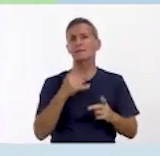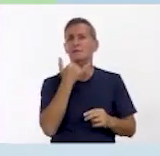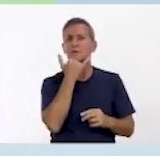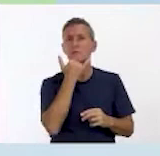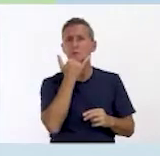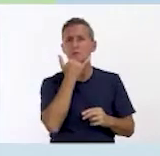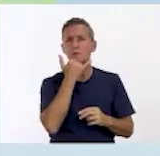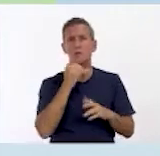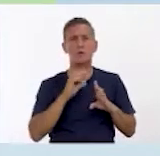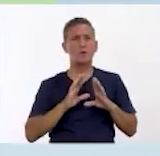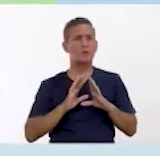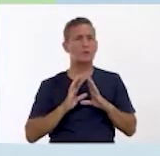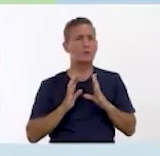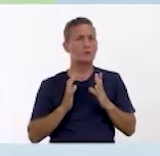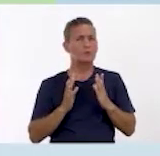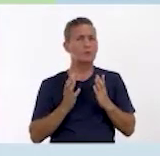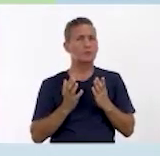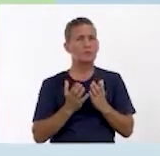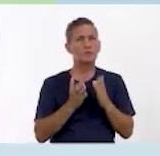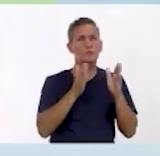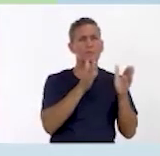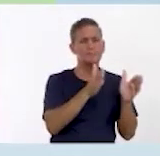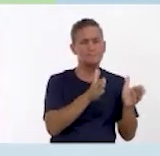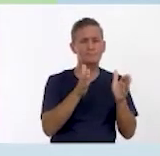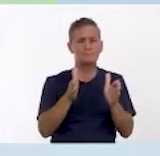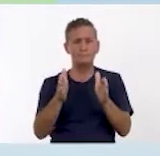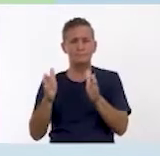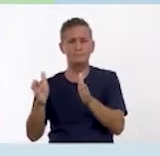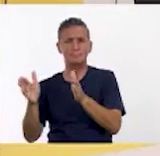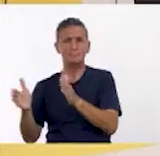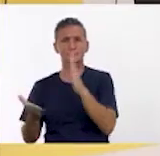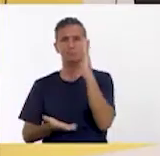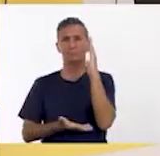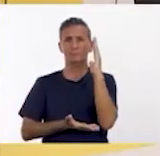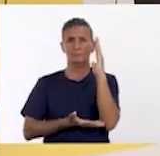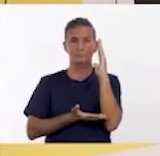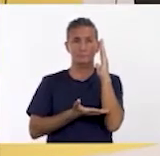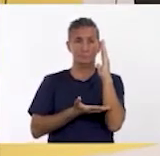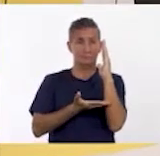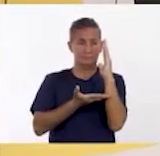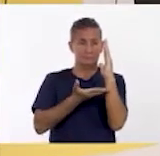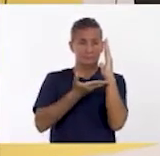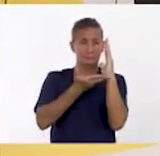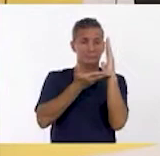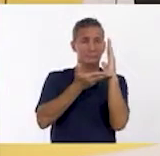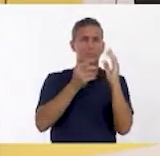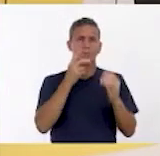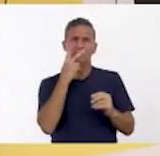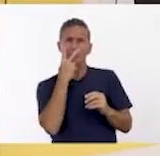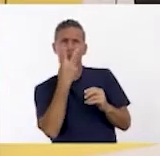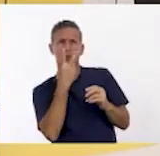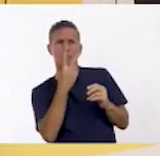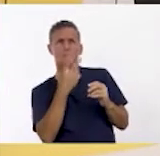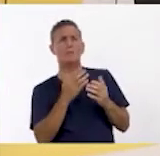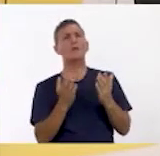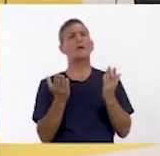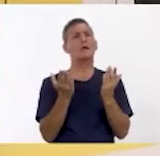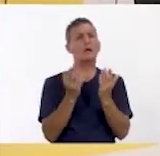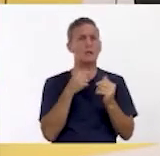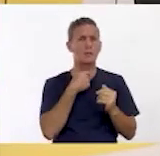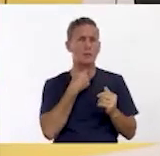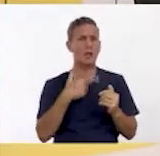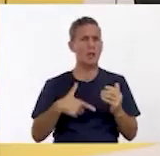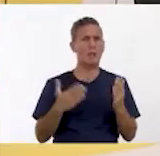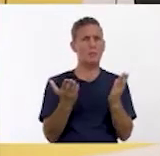todas las etapas fueron elevadas. Y la elevación, ¿dónde la vemos? En la educación, en la